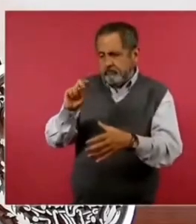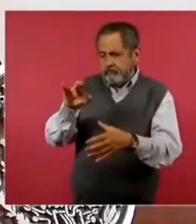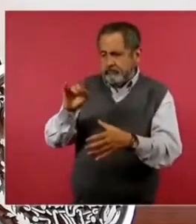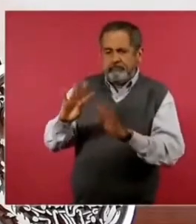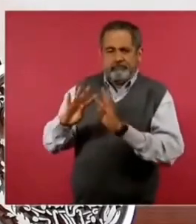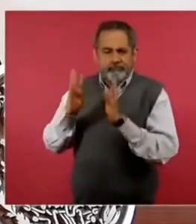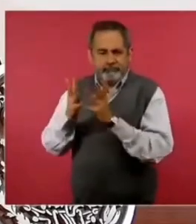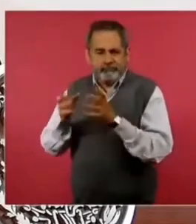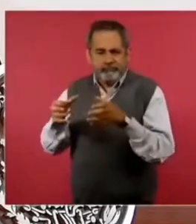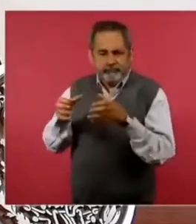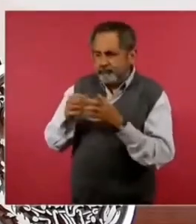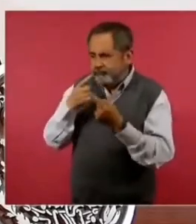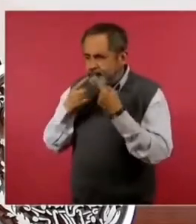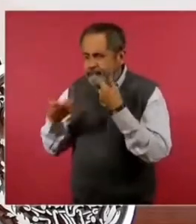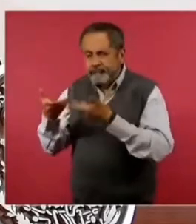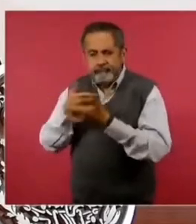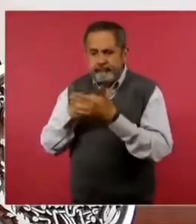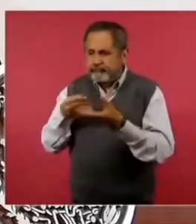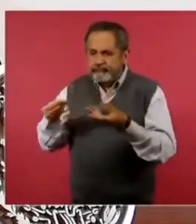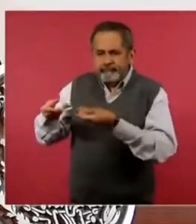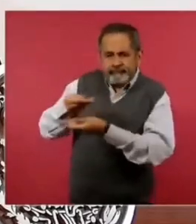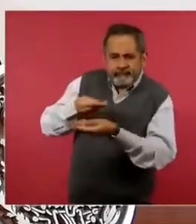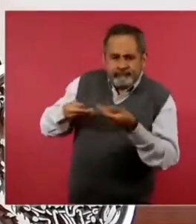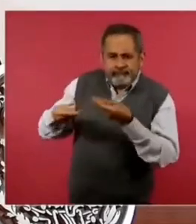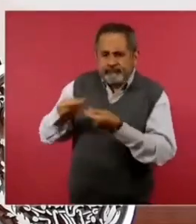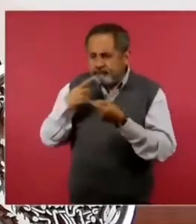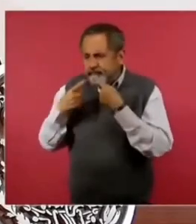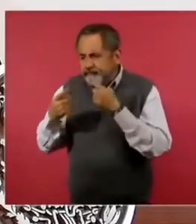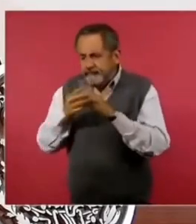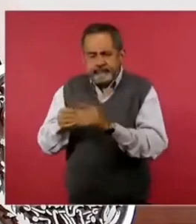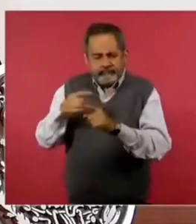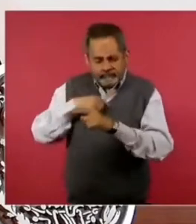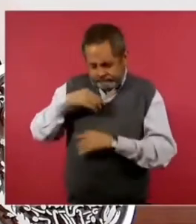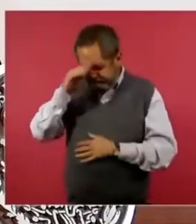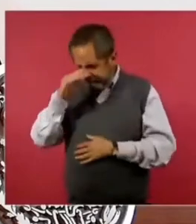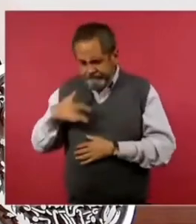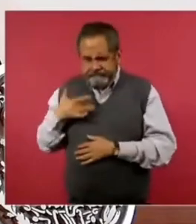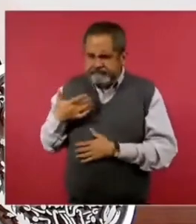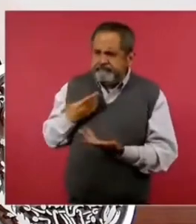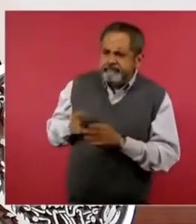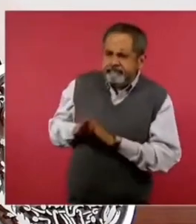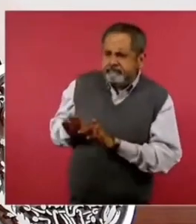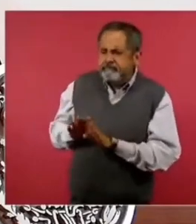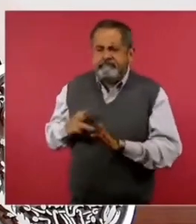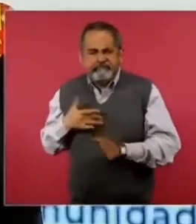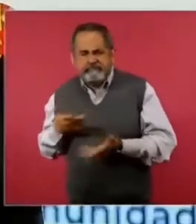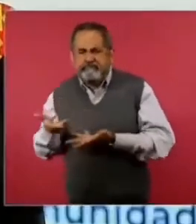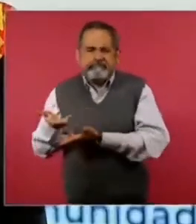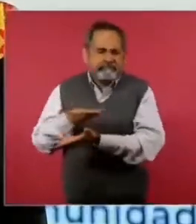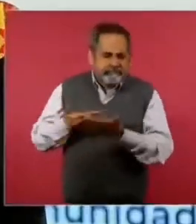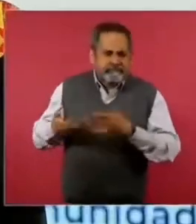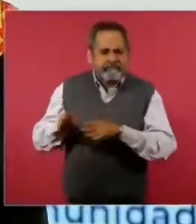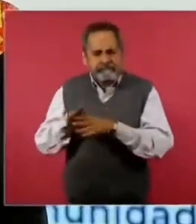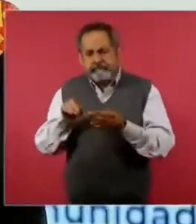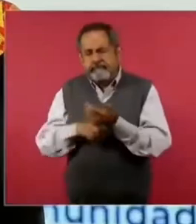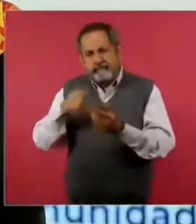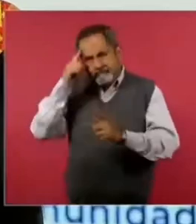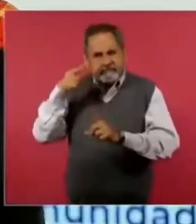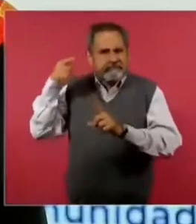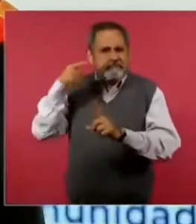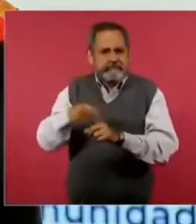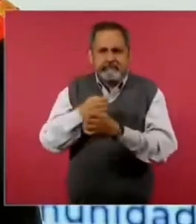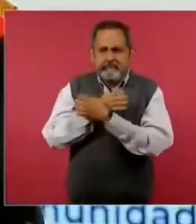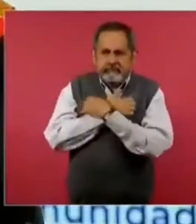un espacio de discusión colectiva, que es un espacio de reflexión permanente acerca de qué educación estamos dando